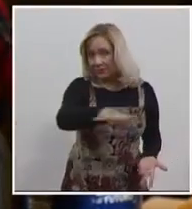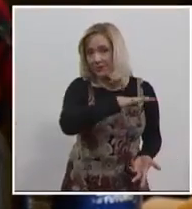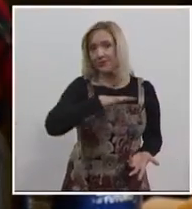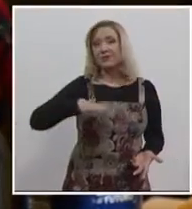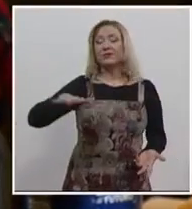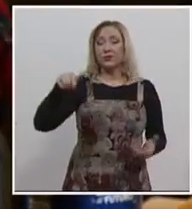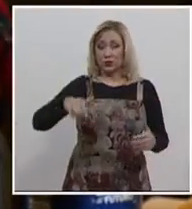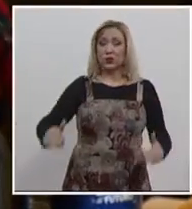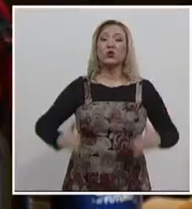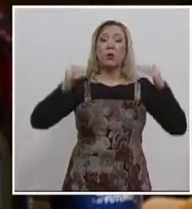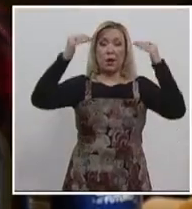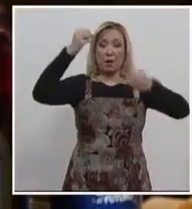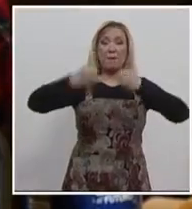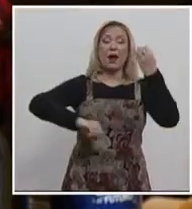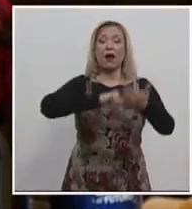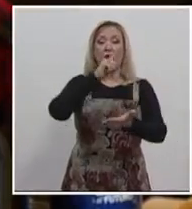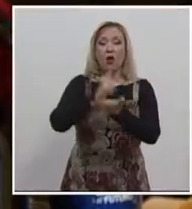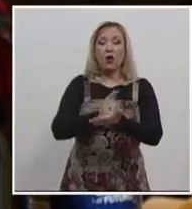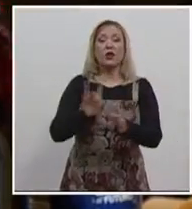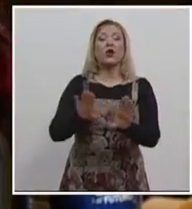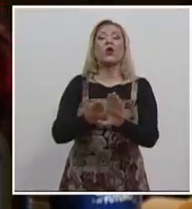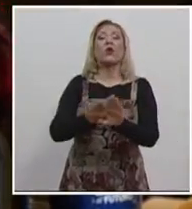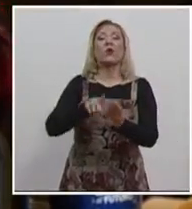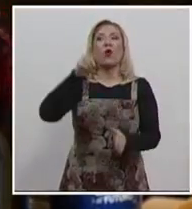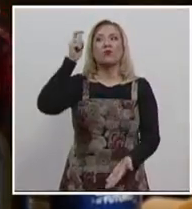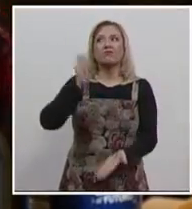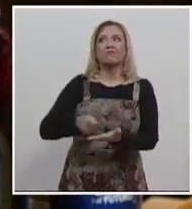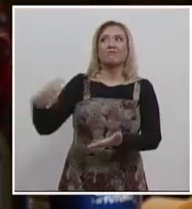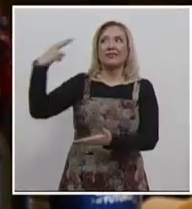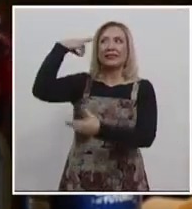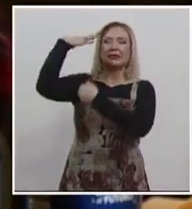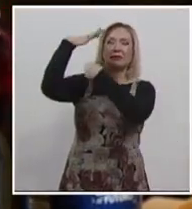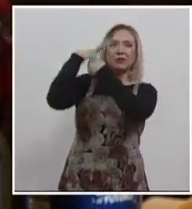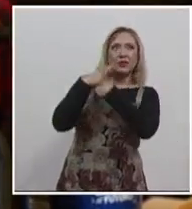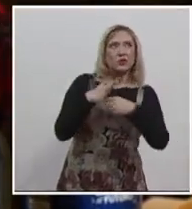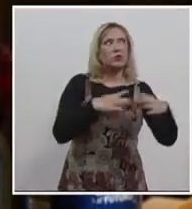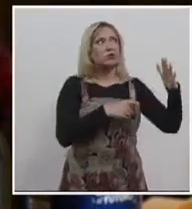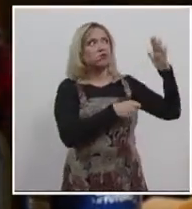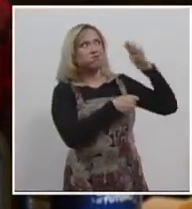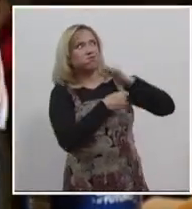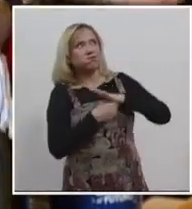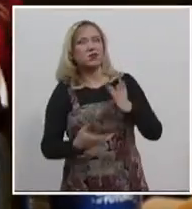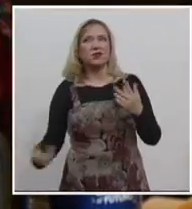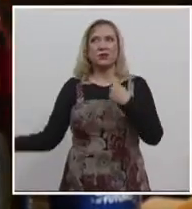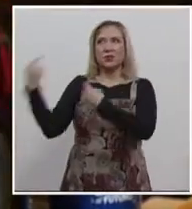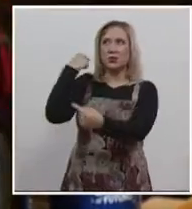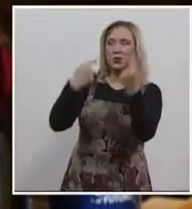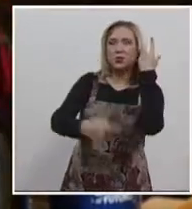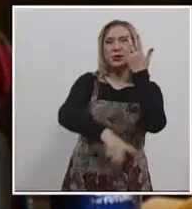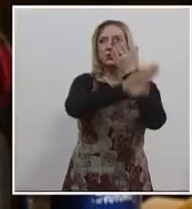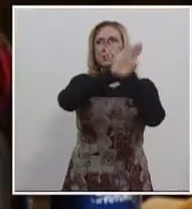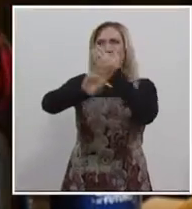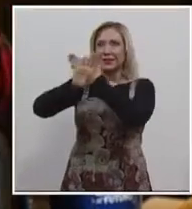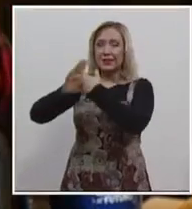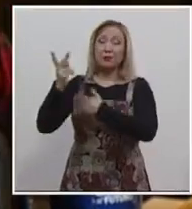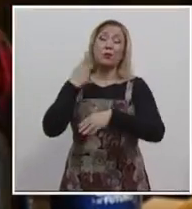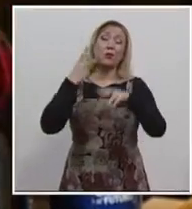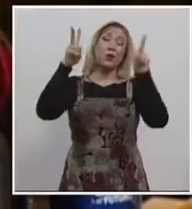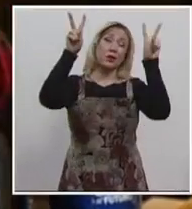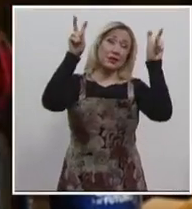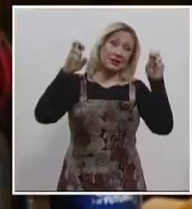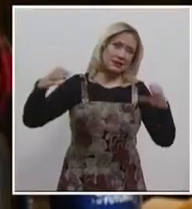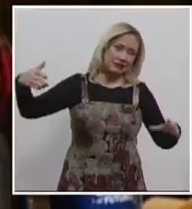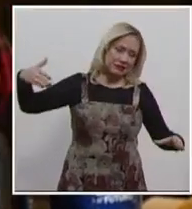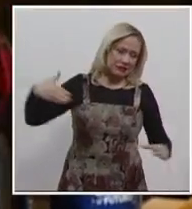de la Suprema Corte, que son las presiones, los vendavales políticos, la